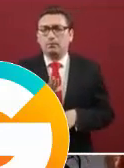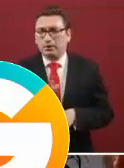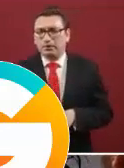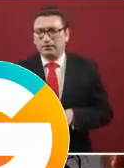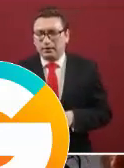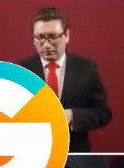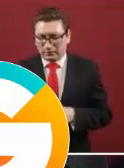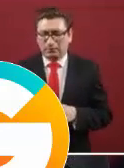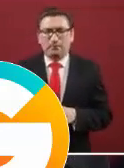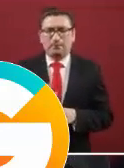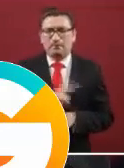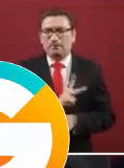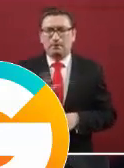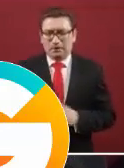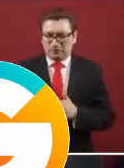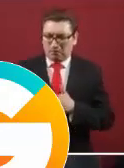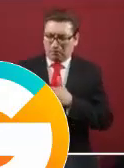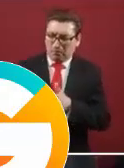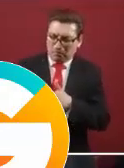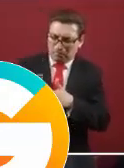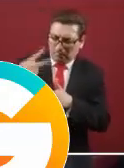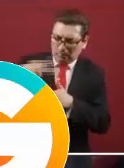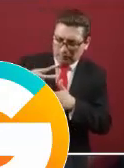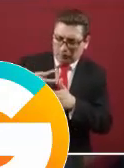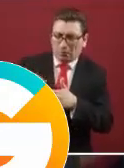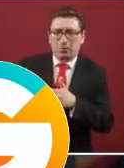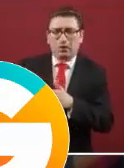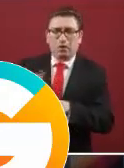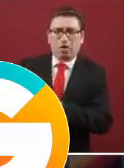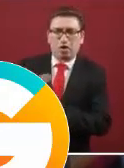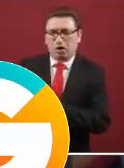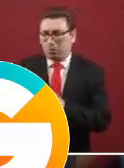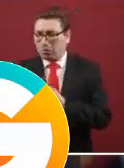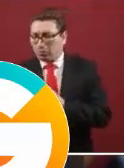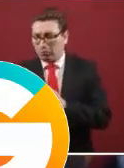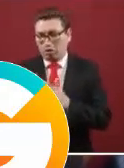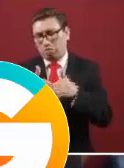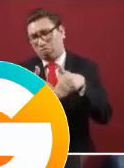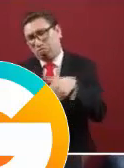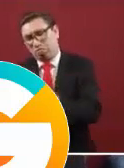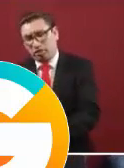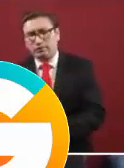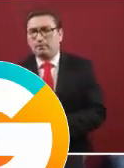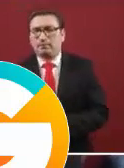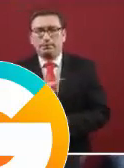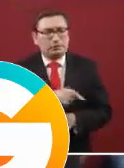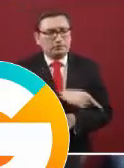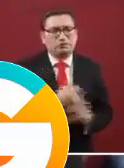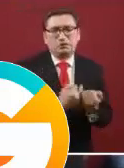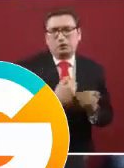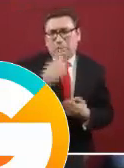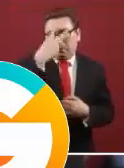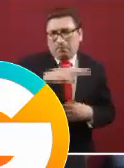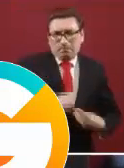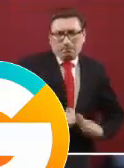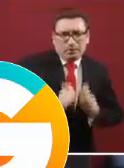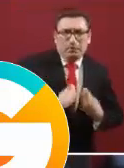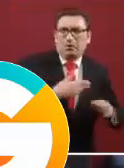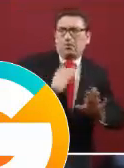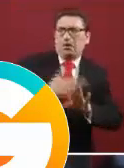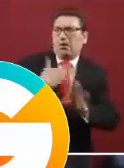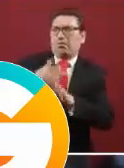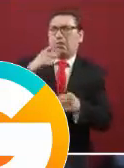llamado México para que se hunda. ¿Qué opinión le merece ese tipo de llamados o acciones de esta gente